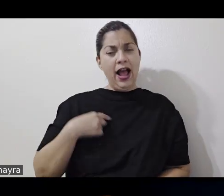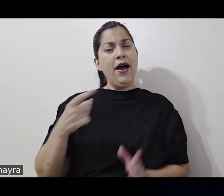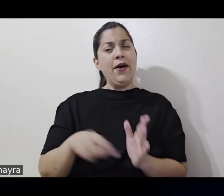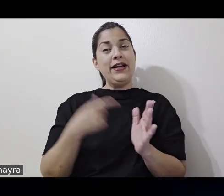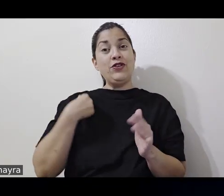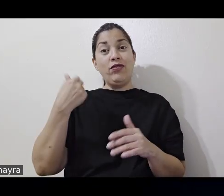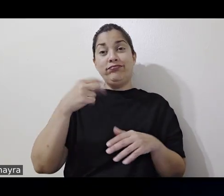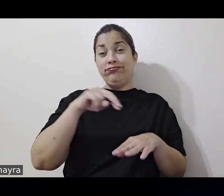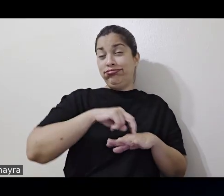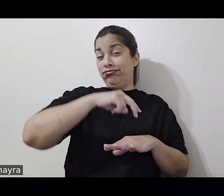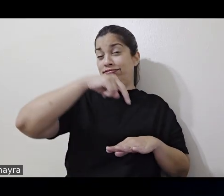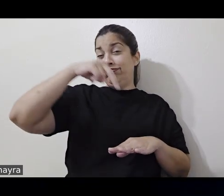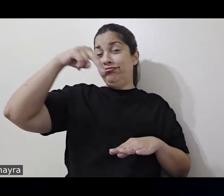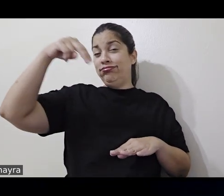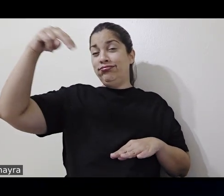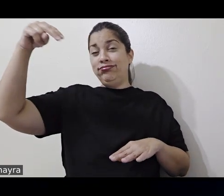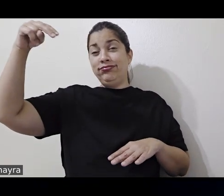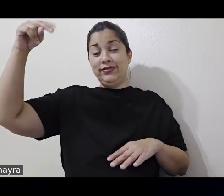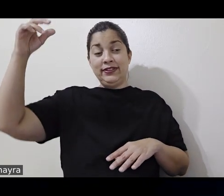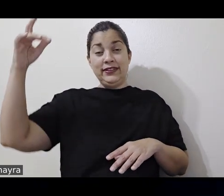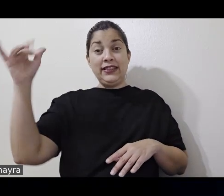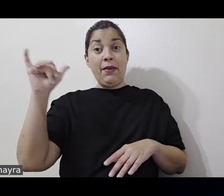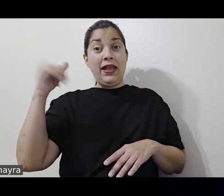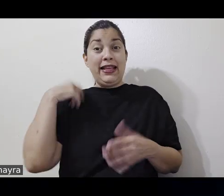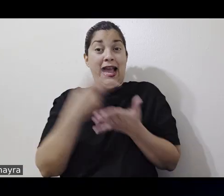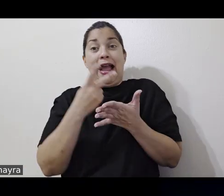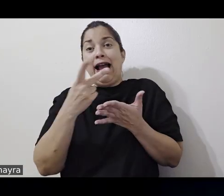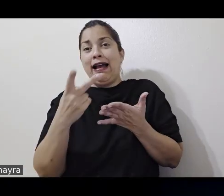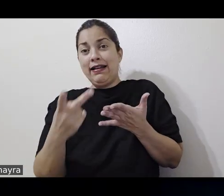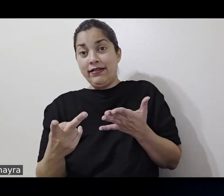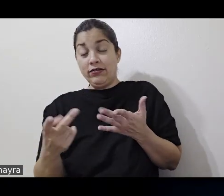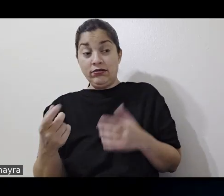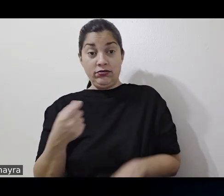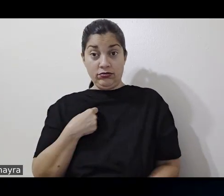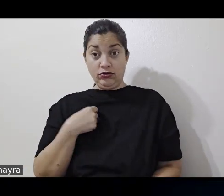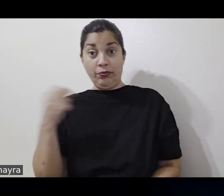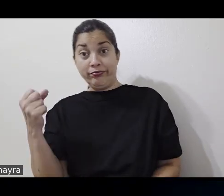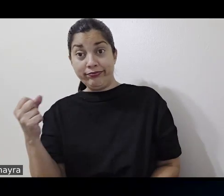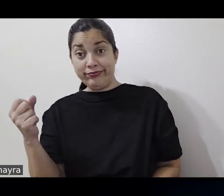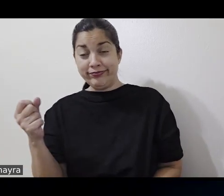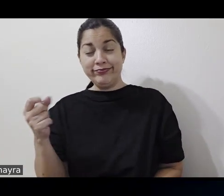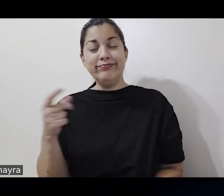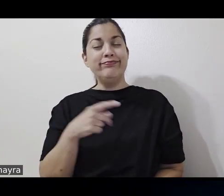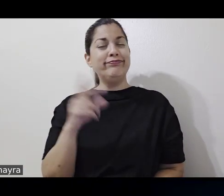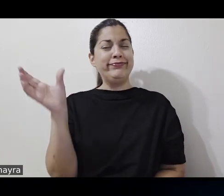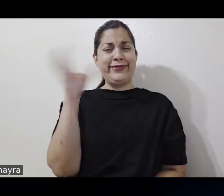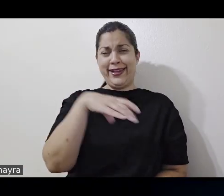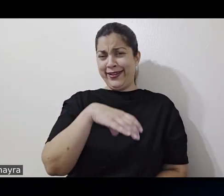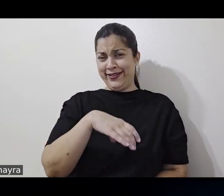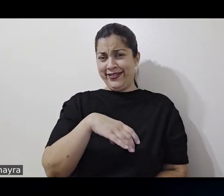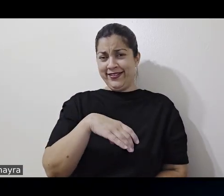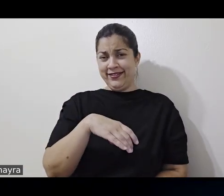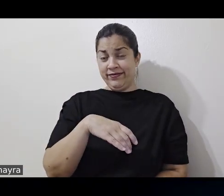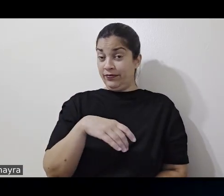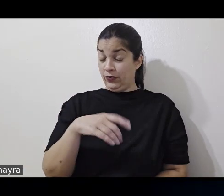tanto que y uno que te estás cayendo también. Con el lado lateral de un puente y reboto para cosas extrañísimas. Una